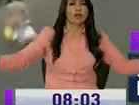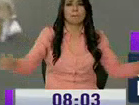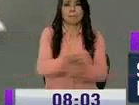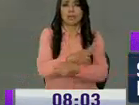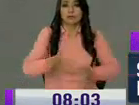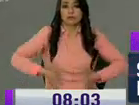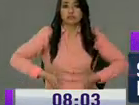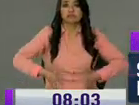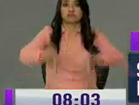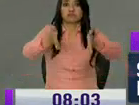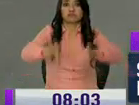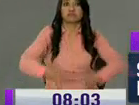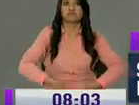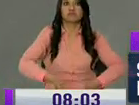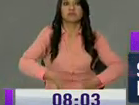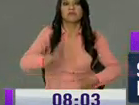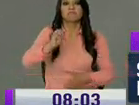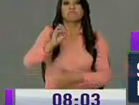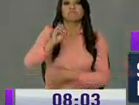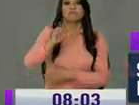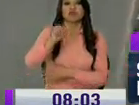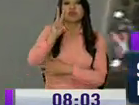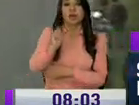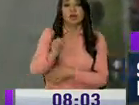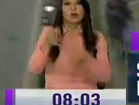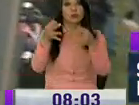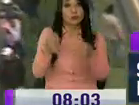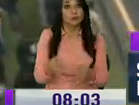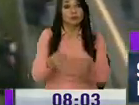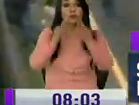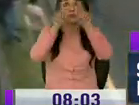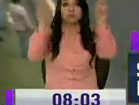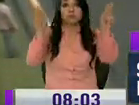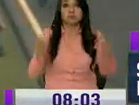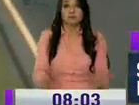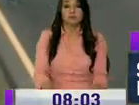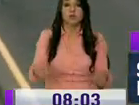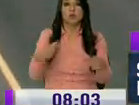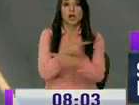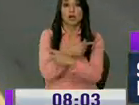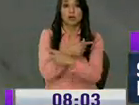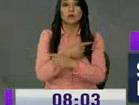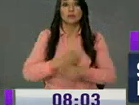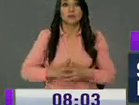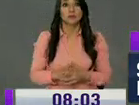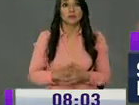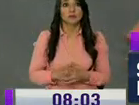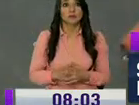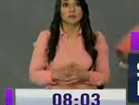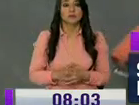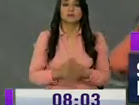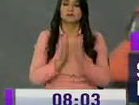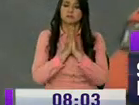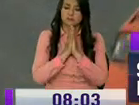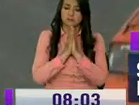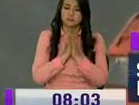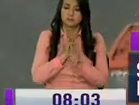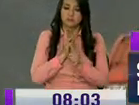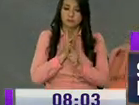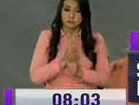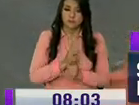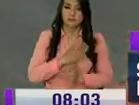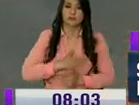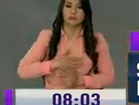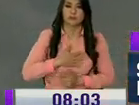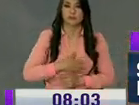esta que es la avenida Morán Valverde, justo en el puente de Guajaló. Ustedes, amigos televidentes, tomen las debidas precauciones,